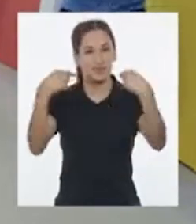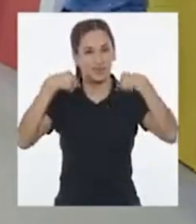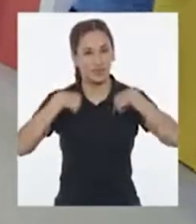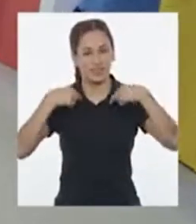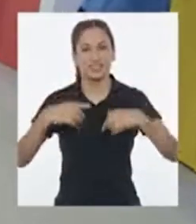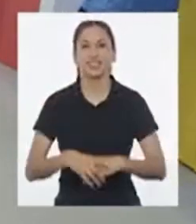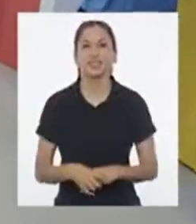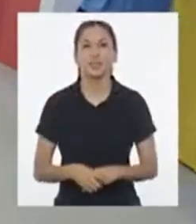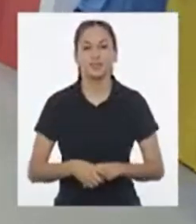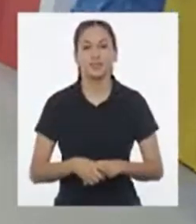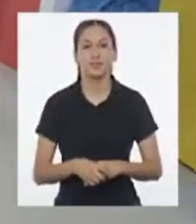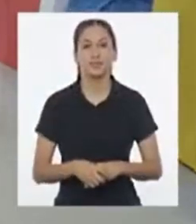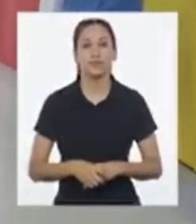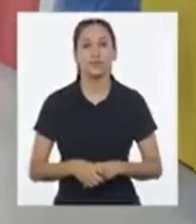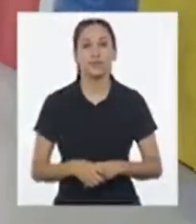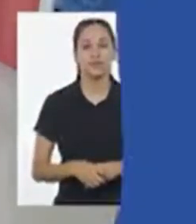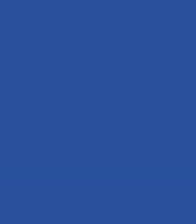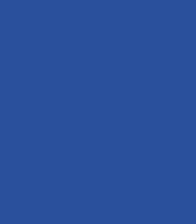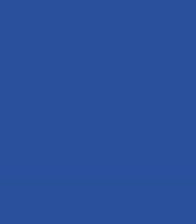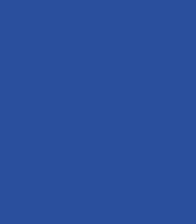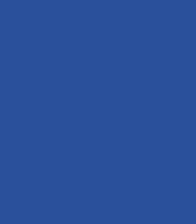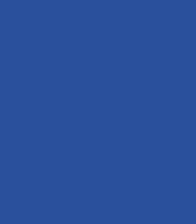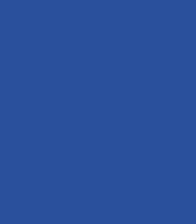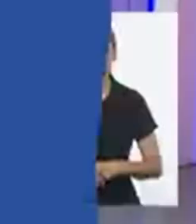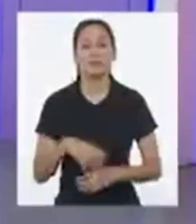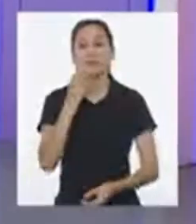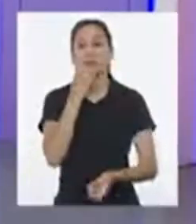y conmigo.